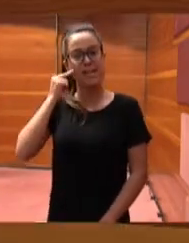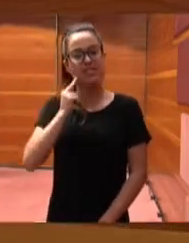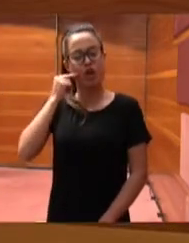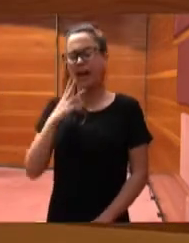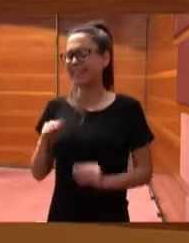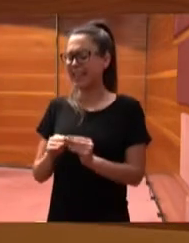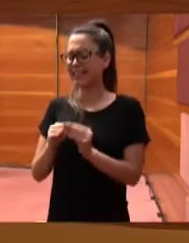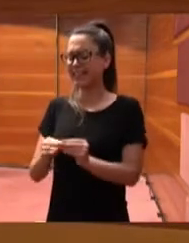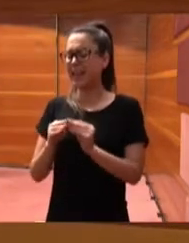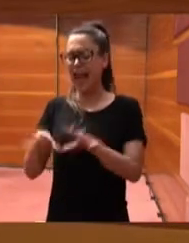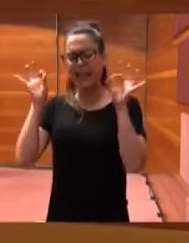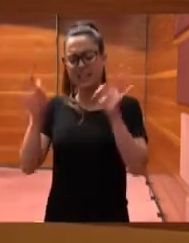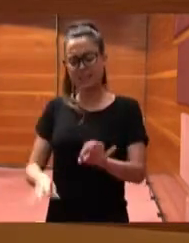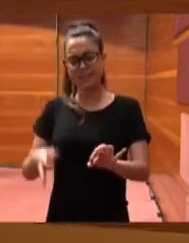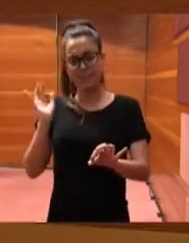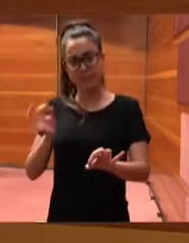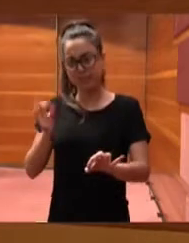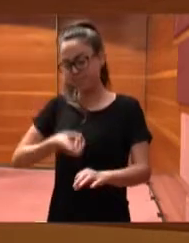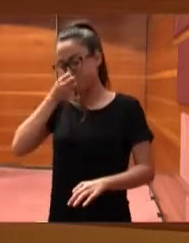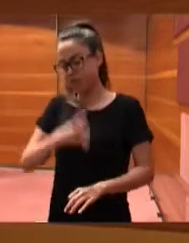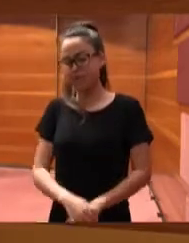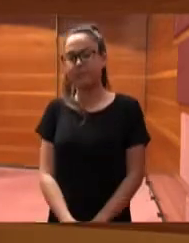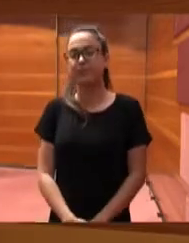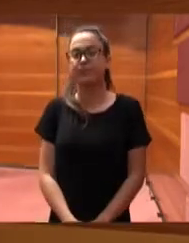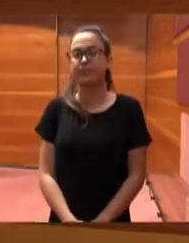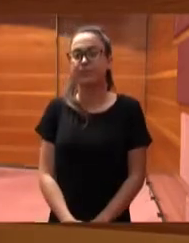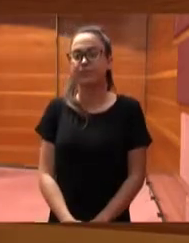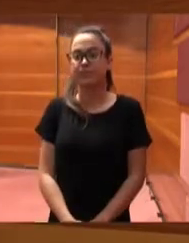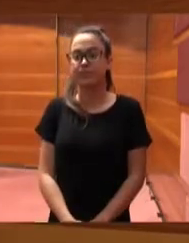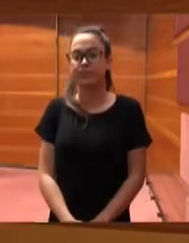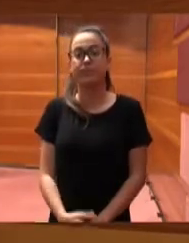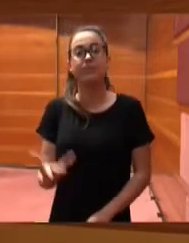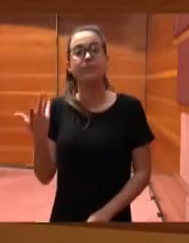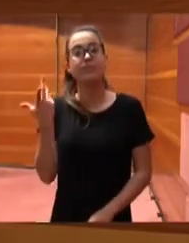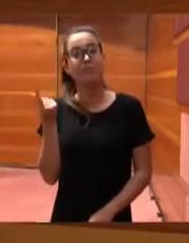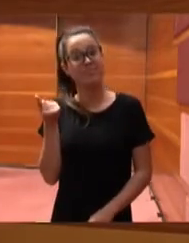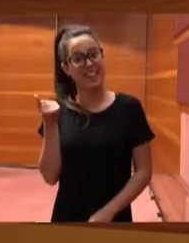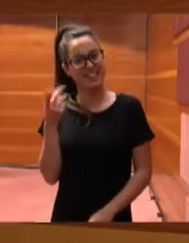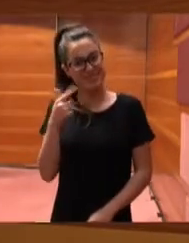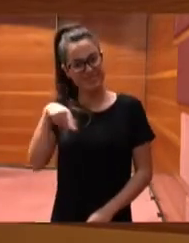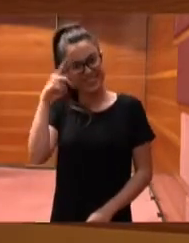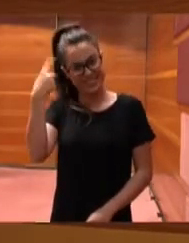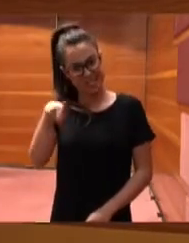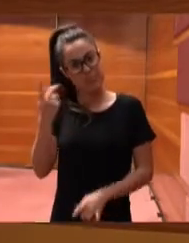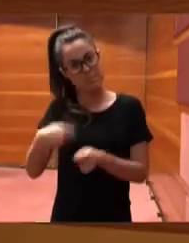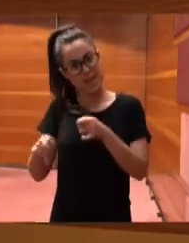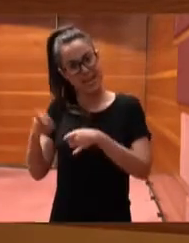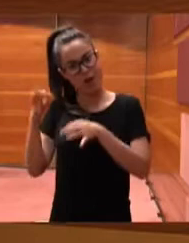¿verdad? Claro que sí. Bueno, el precio. ¿Sabéis lo que vale el chocolate de mercado